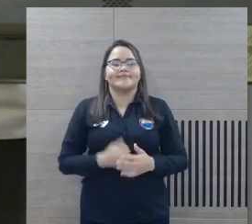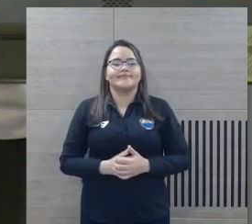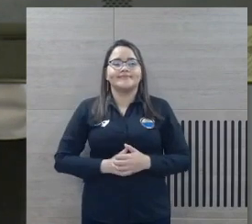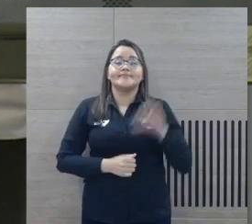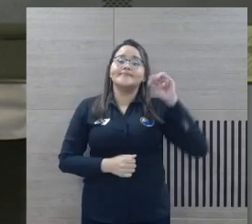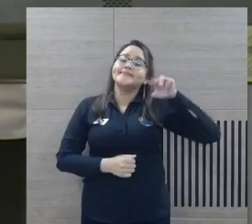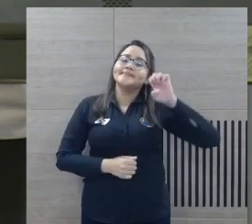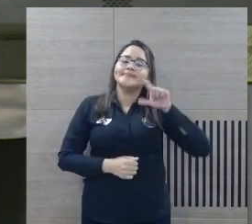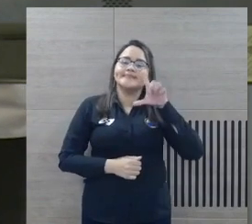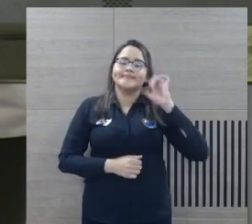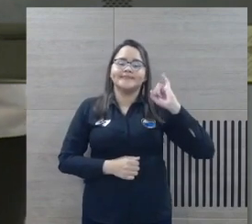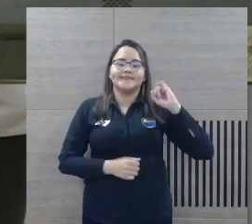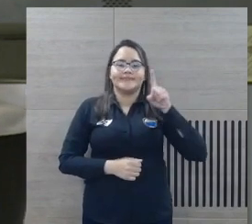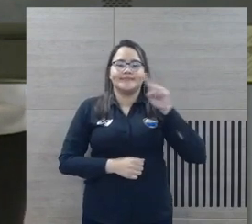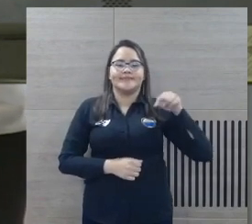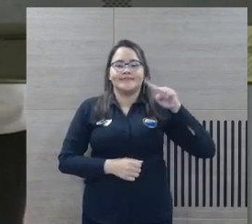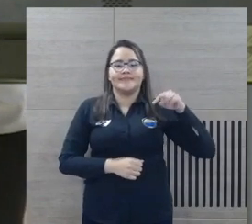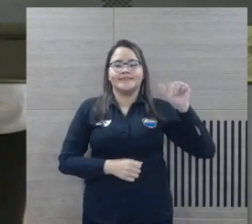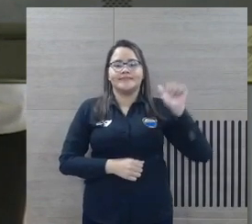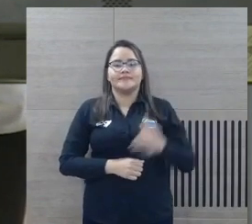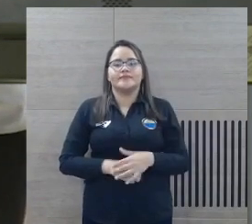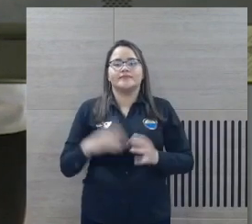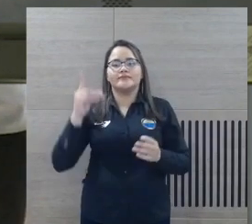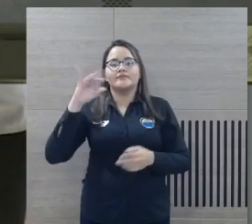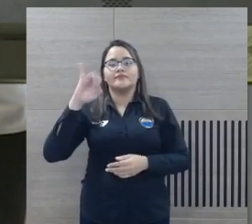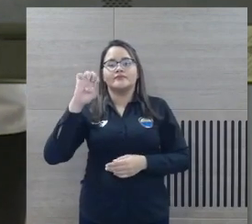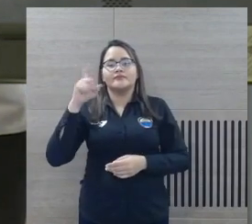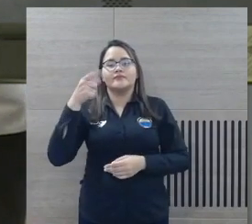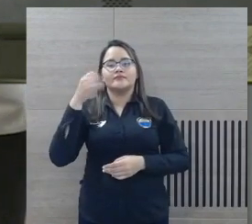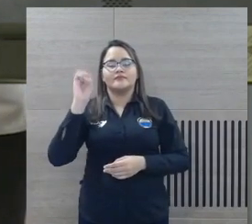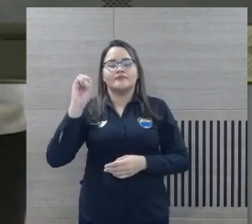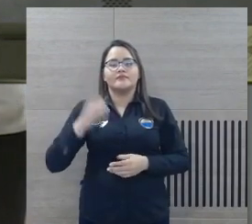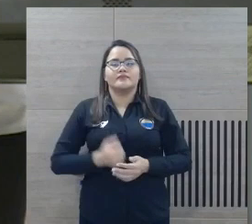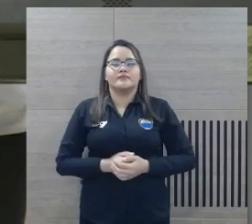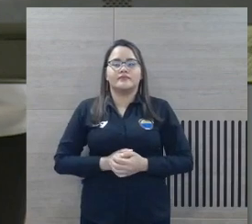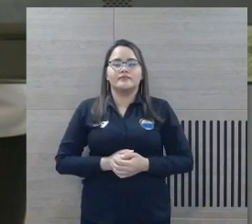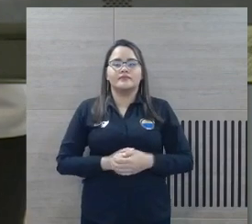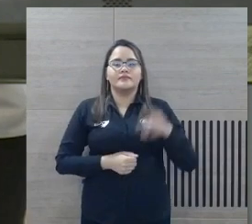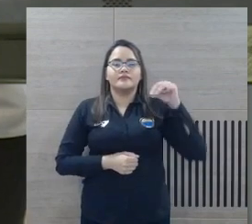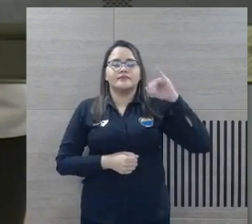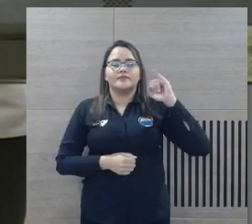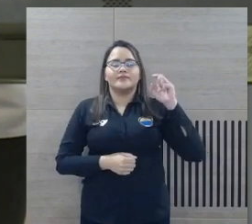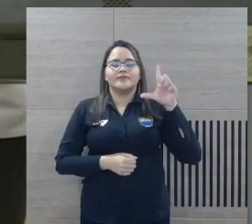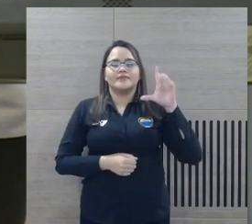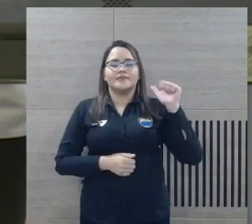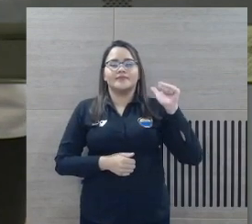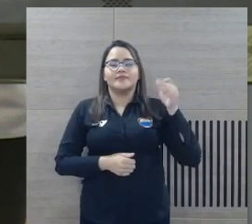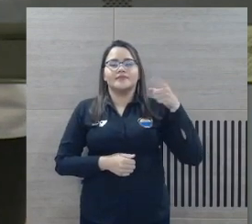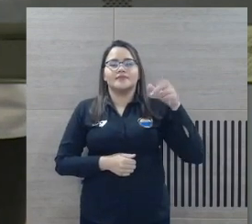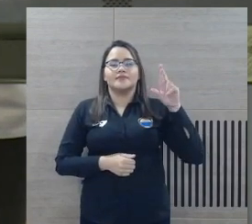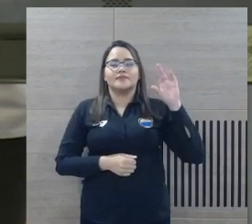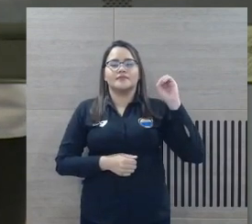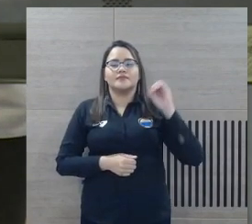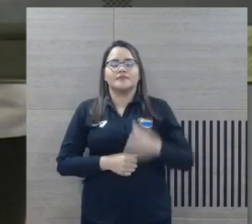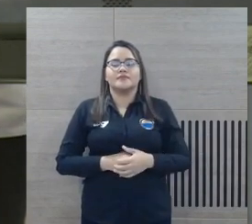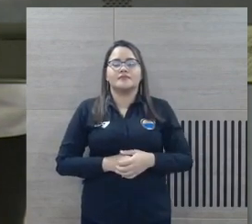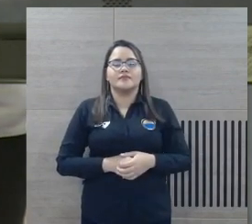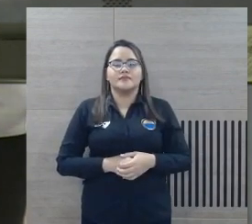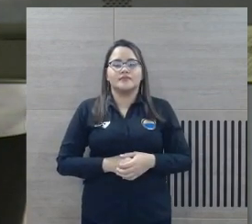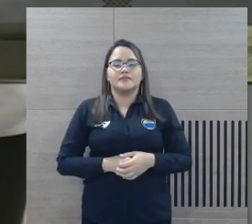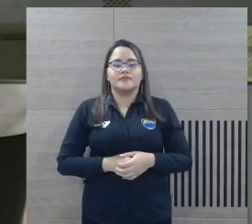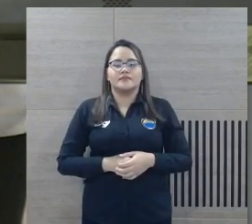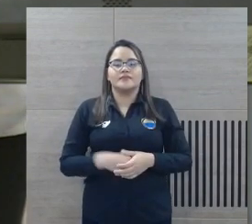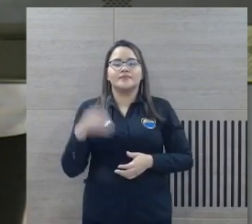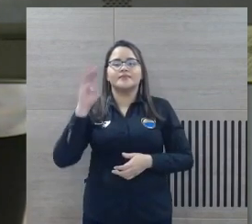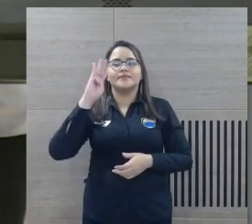Diego Armando Socarrás de Armas. Milagro Ailín Urbina Fuentes. Betty del Socorro Ferreira Amador. Manuel